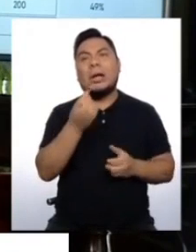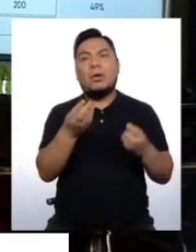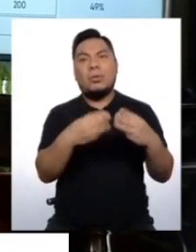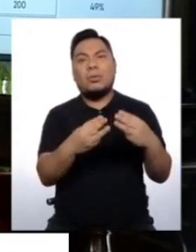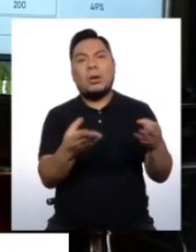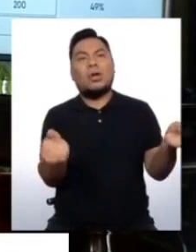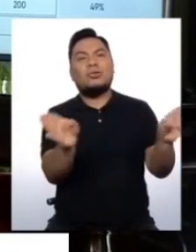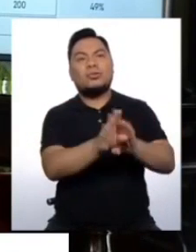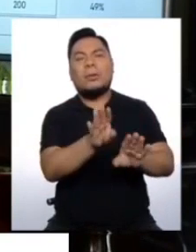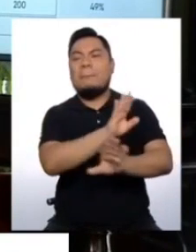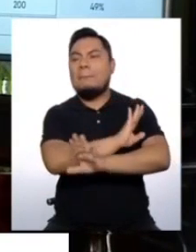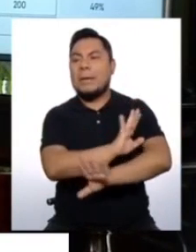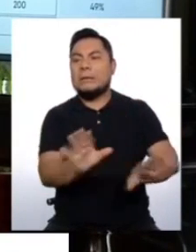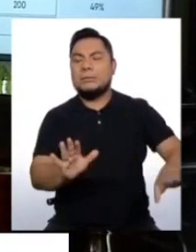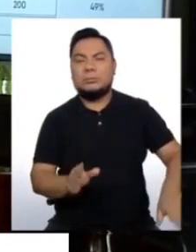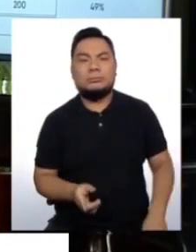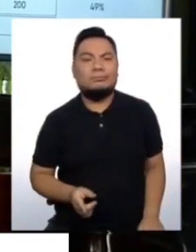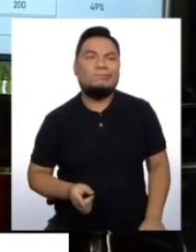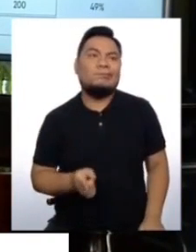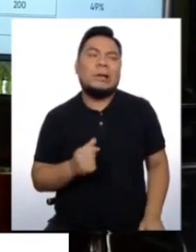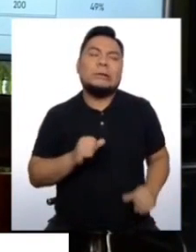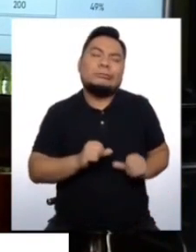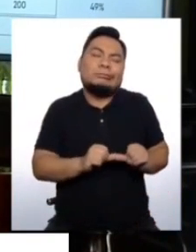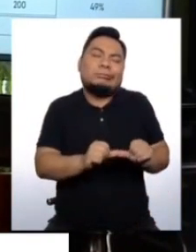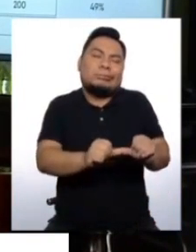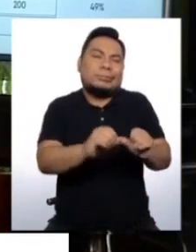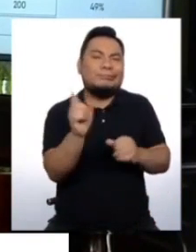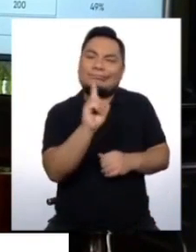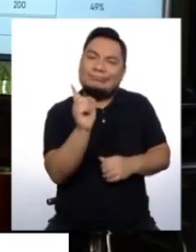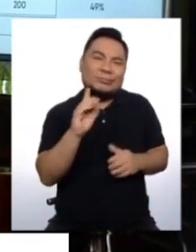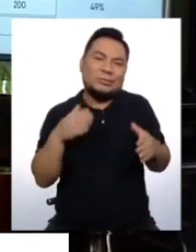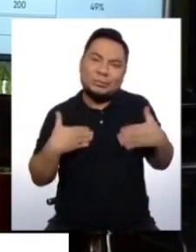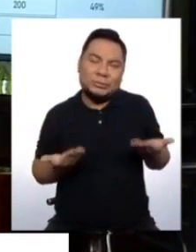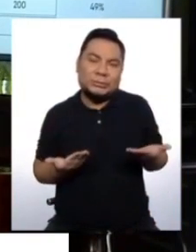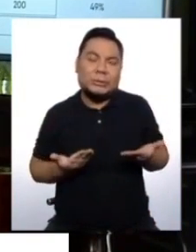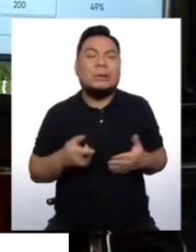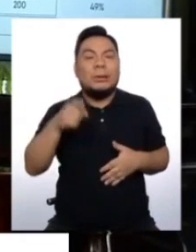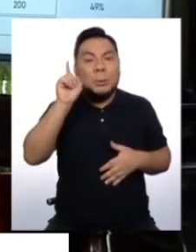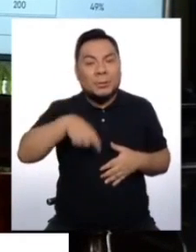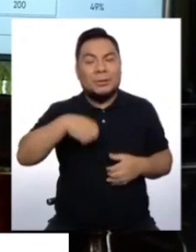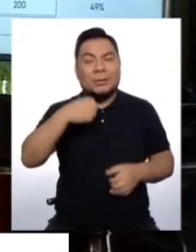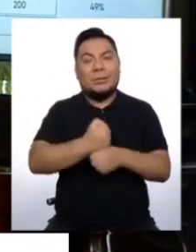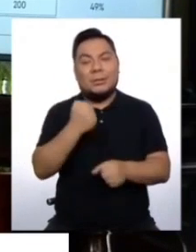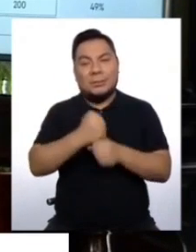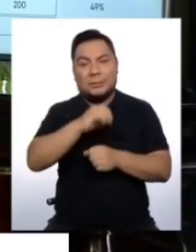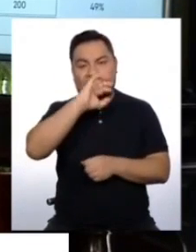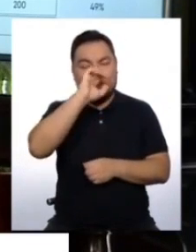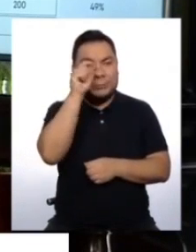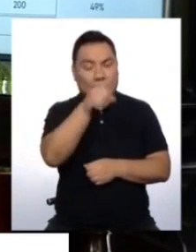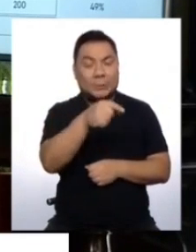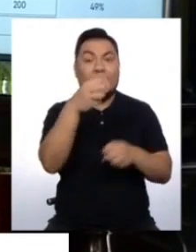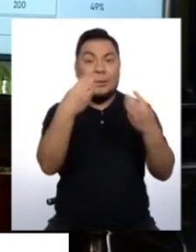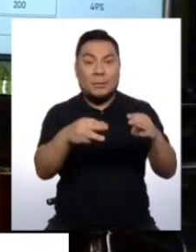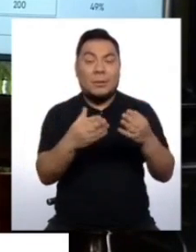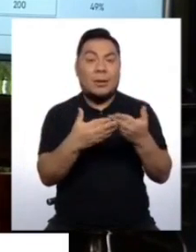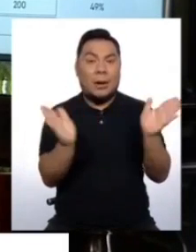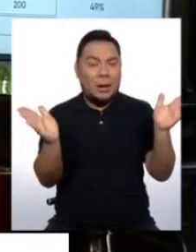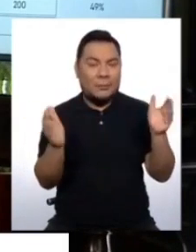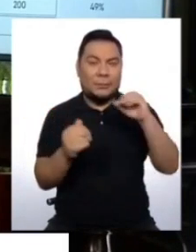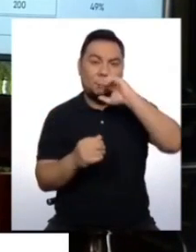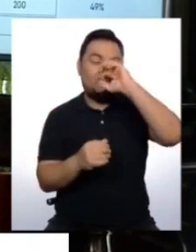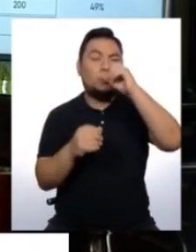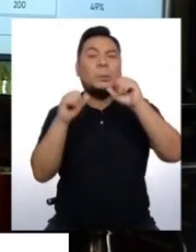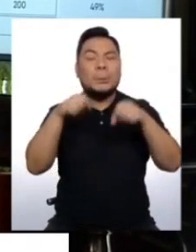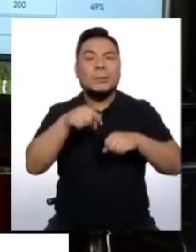los cerramos, es algo irreal. Tenemos que trabajar con los mercados abiertos,